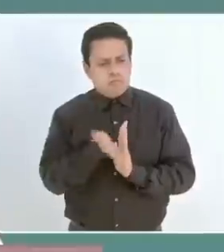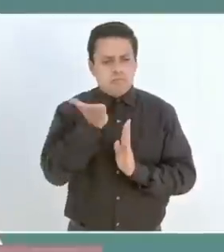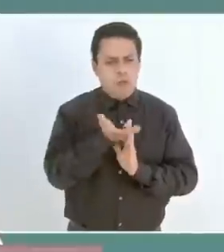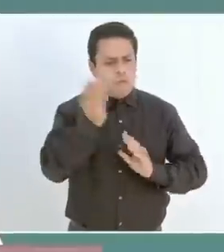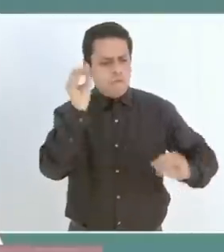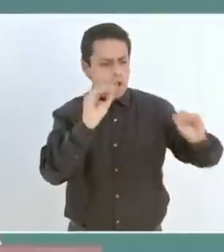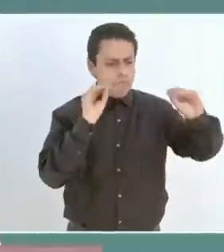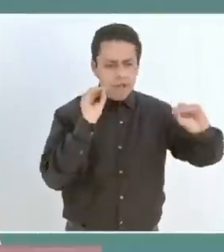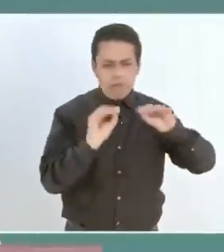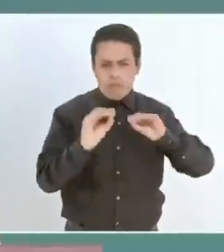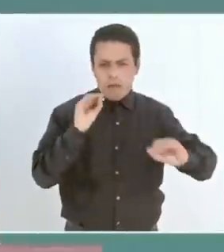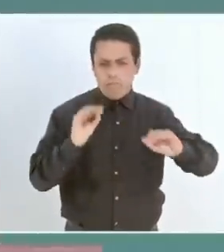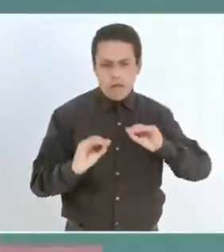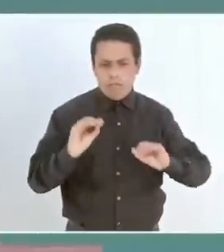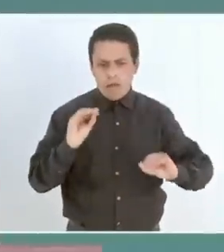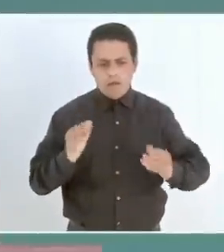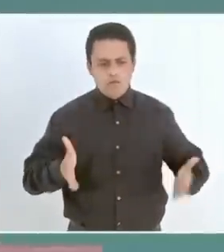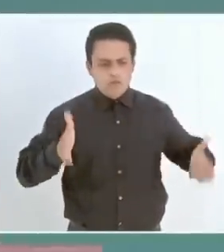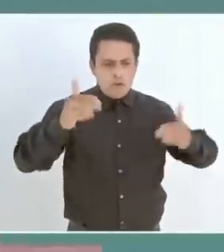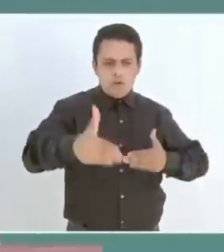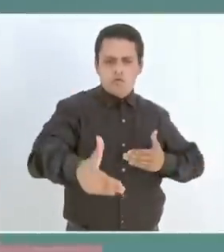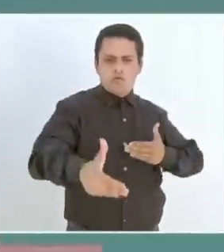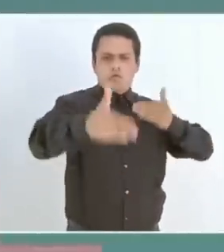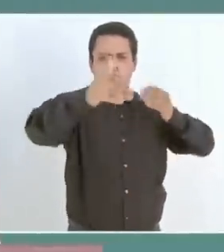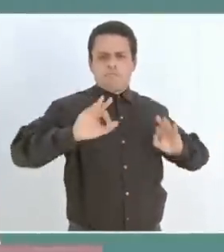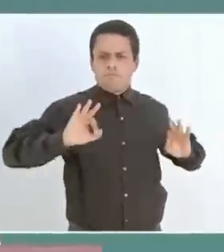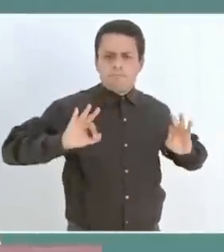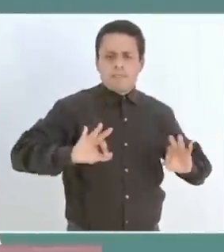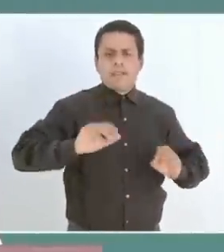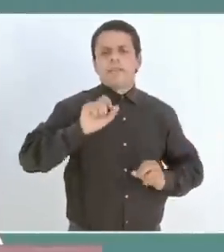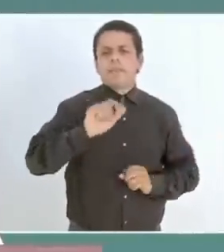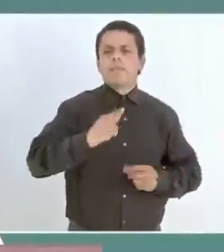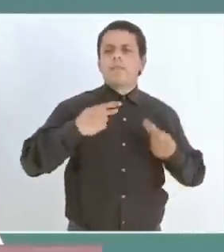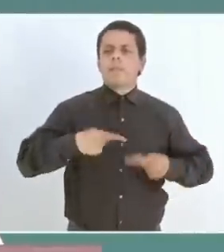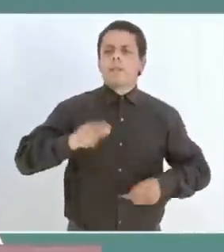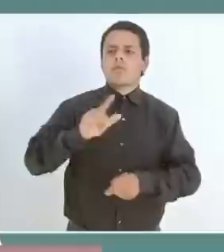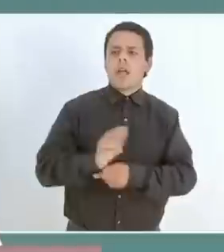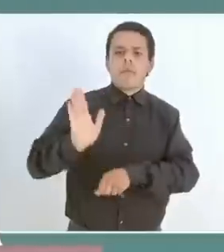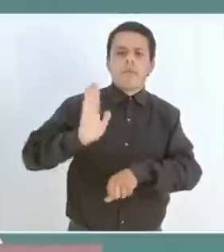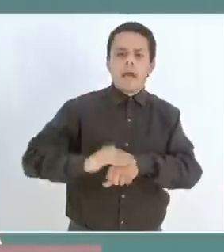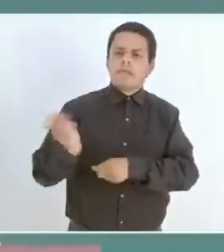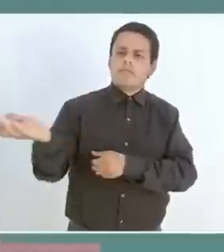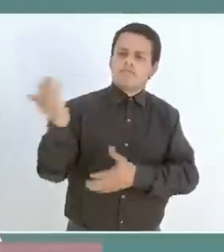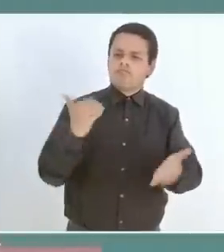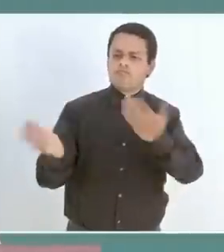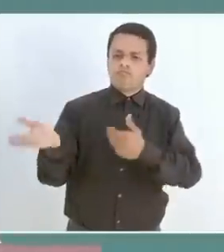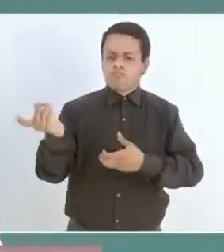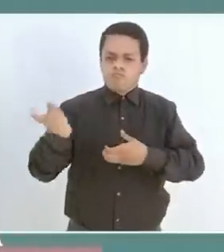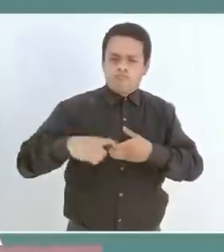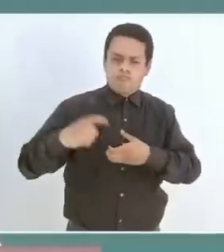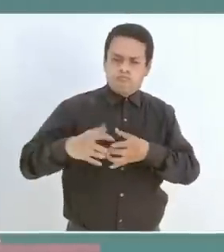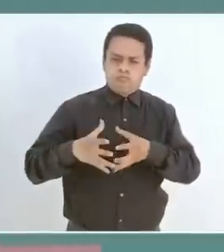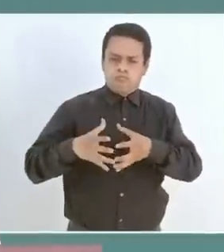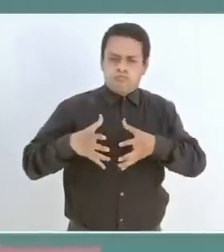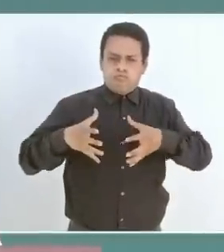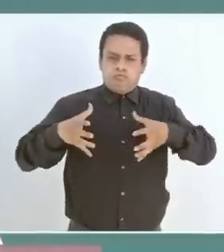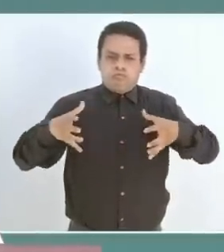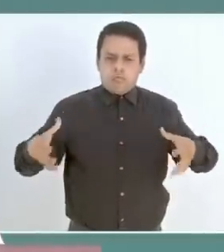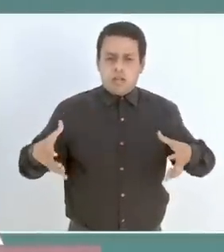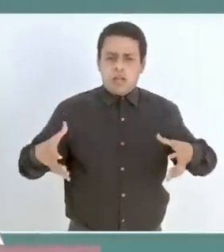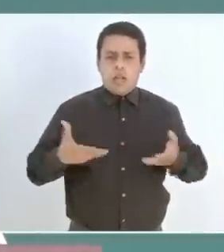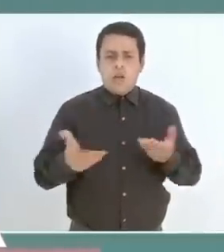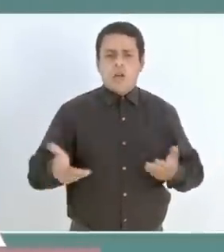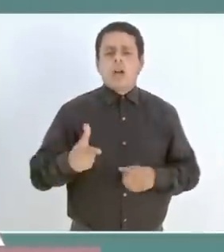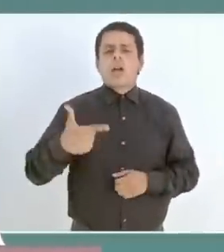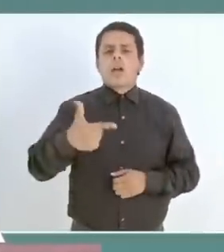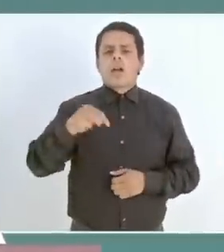de instalaciones, sino también con el reclutamiento de personal, lo que permite que a la fecha la Guardia